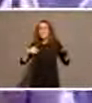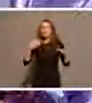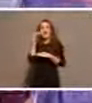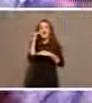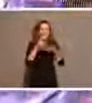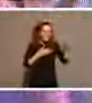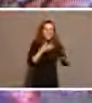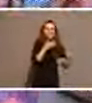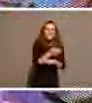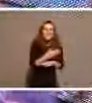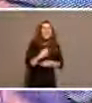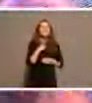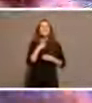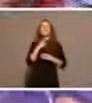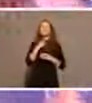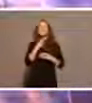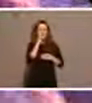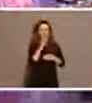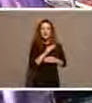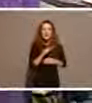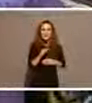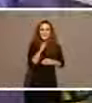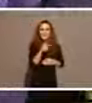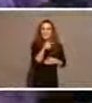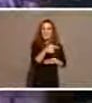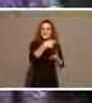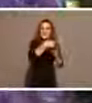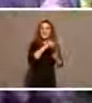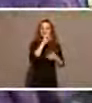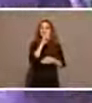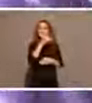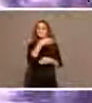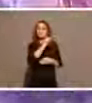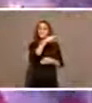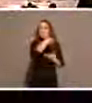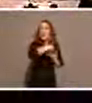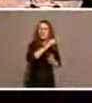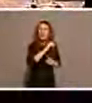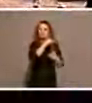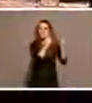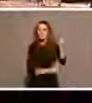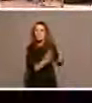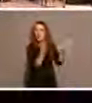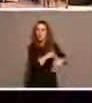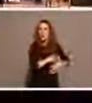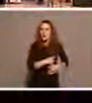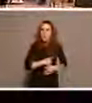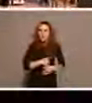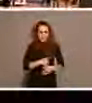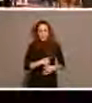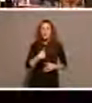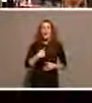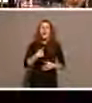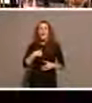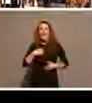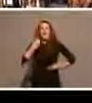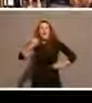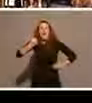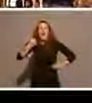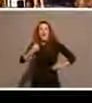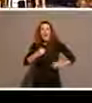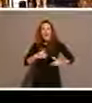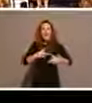iglesia de monaguillo, que el divino lo paga, nunca quebrará. De sonorista,